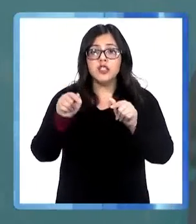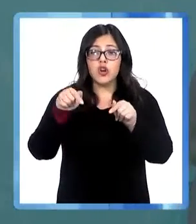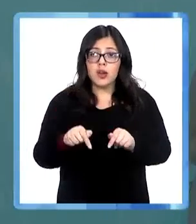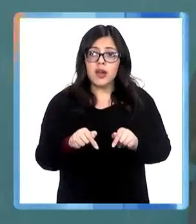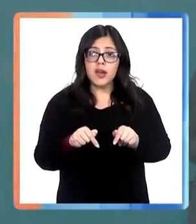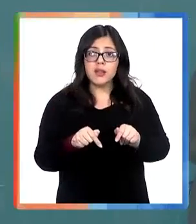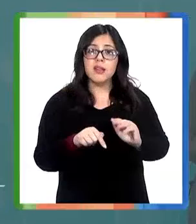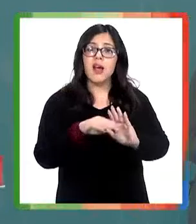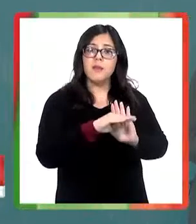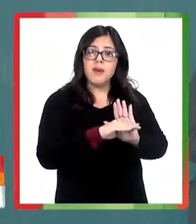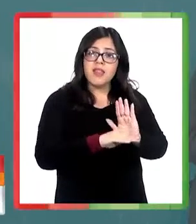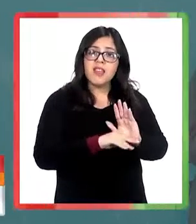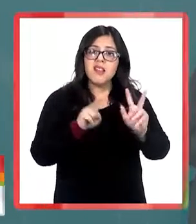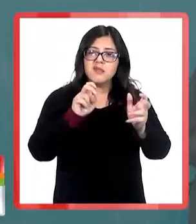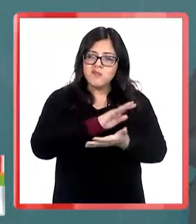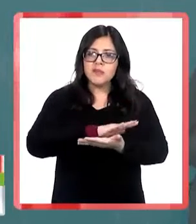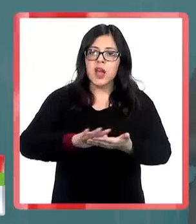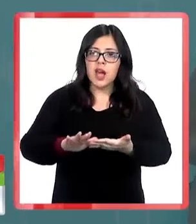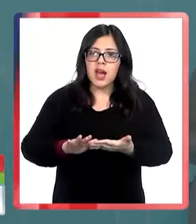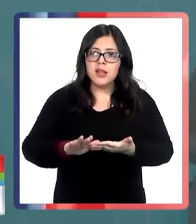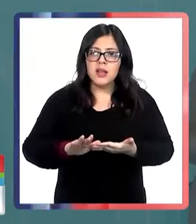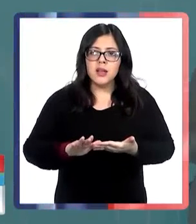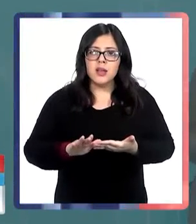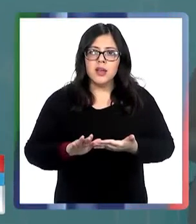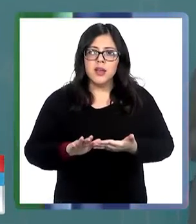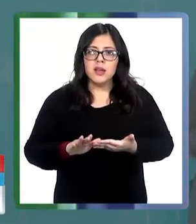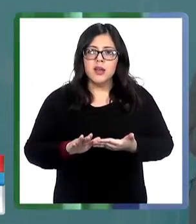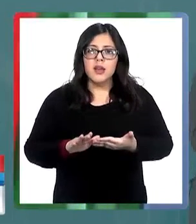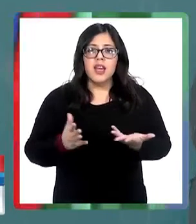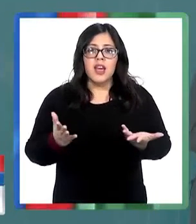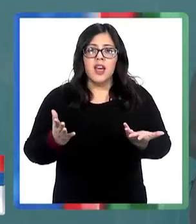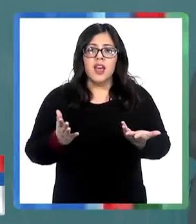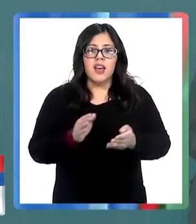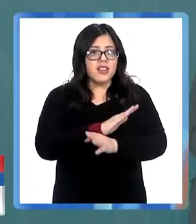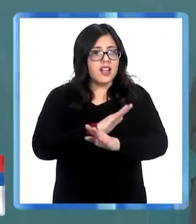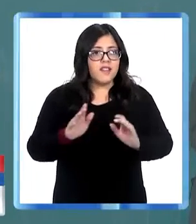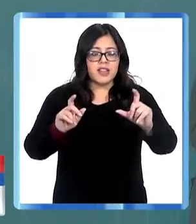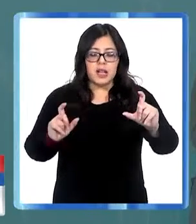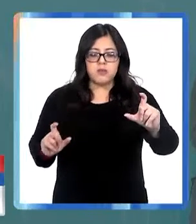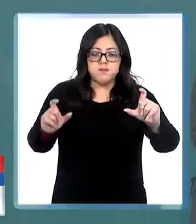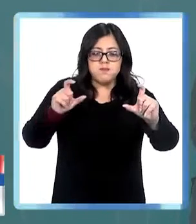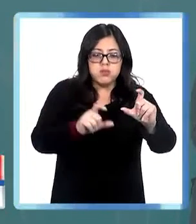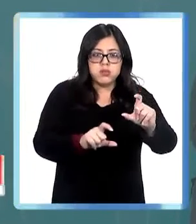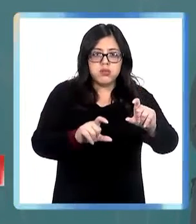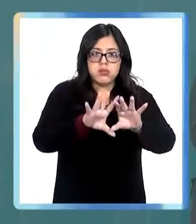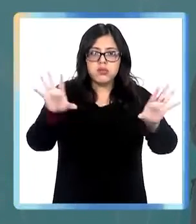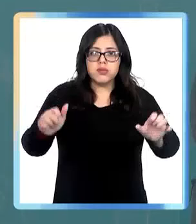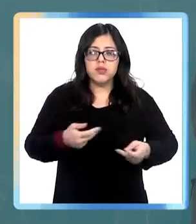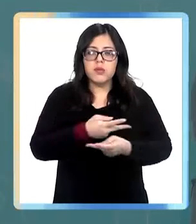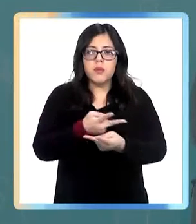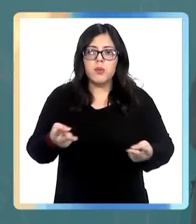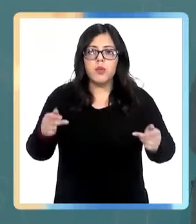Estamos anunciando esta medida de la gratuidad, del fin del copago en el